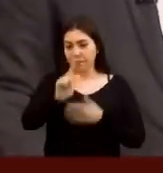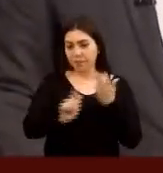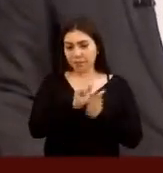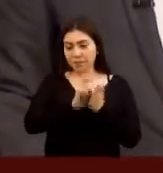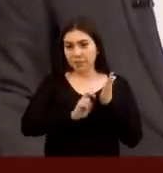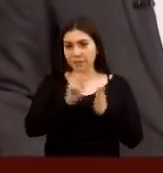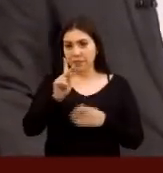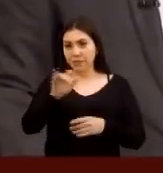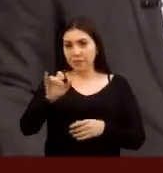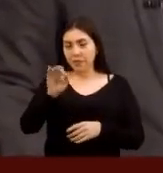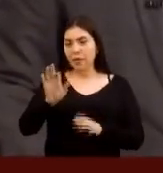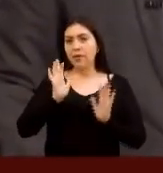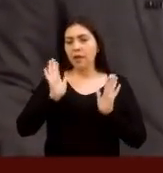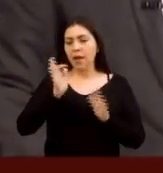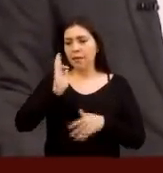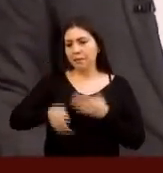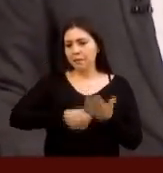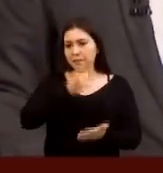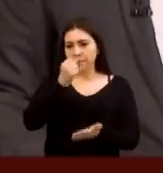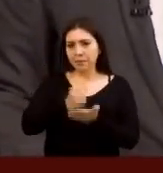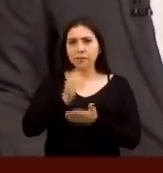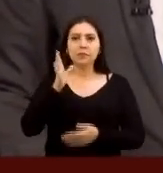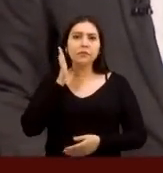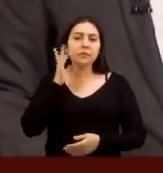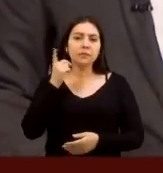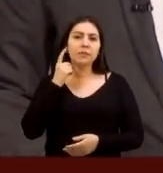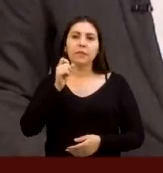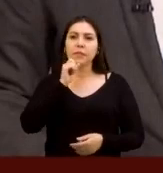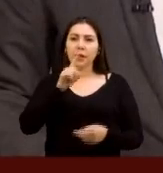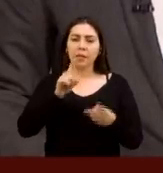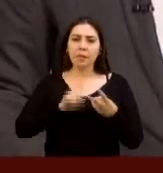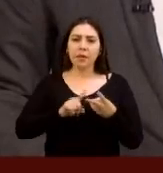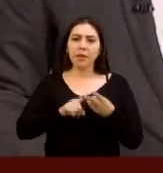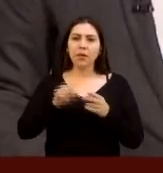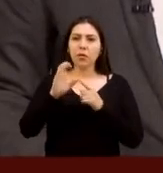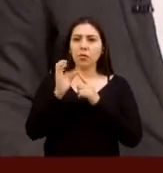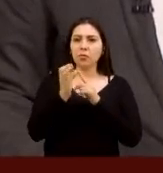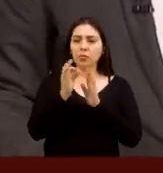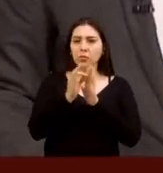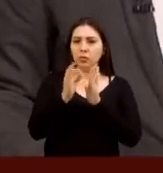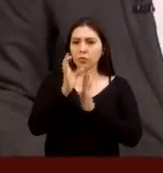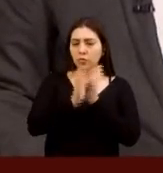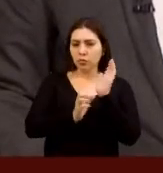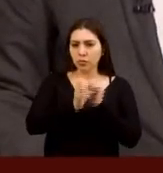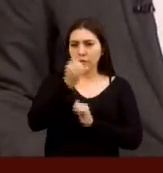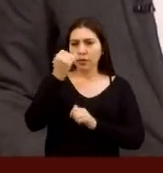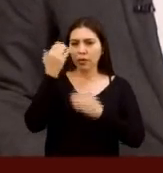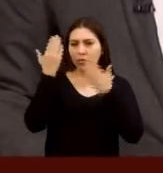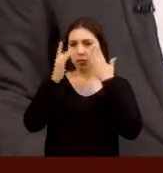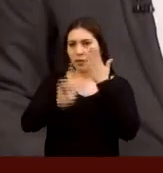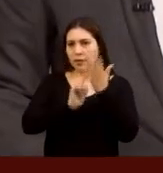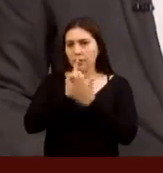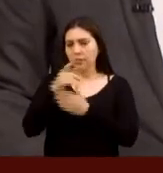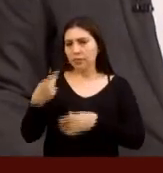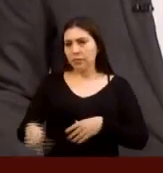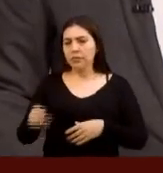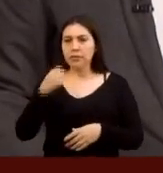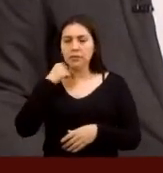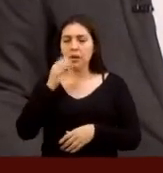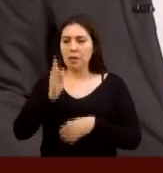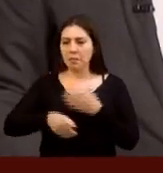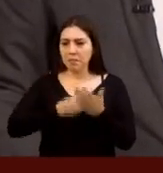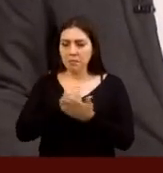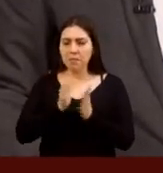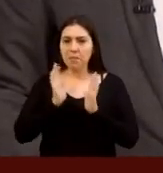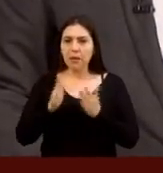sido aprobada por la Cámara de Diputados, así como en las Comisiones Unidas de Puntos Constitucionales y Estudios Legislativos del Senado de la República, por lo cual seguirá